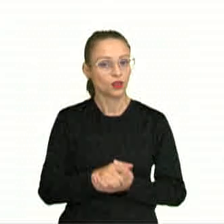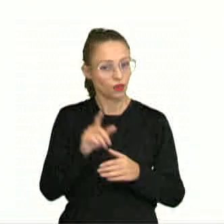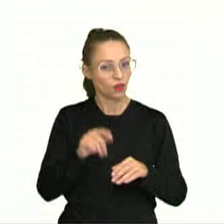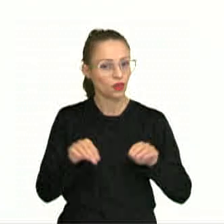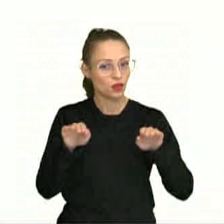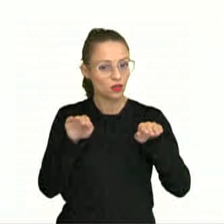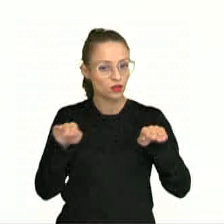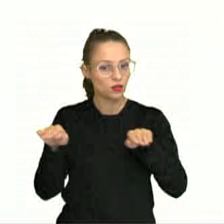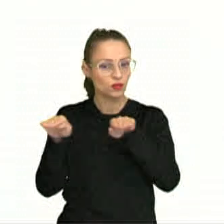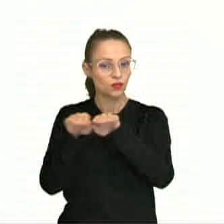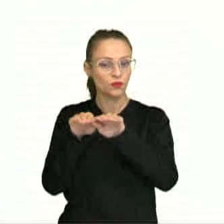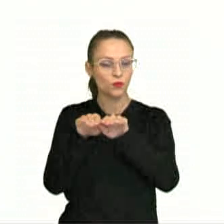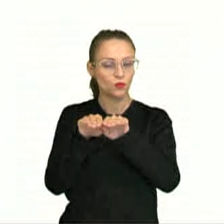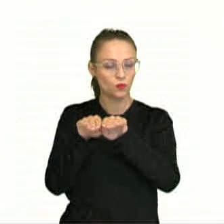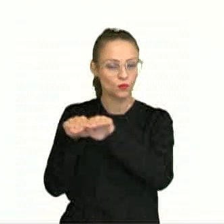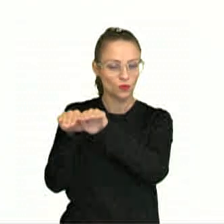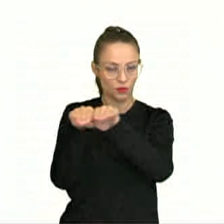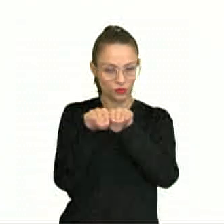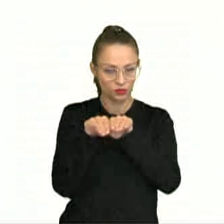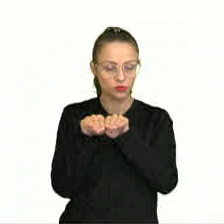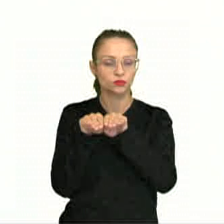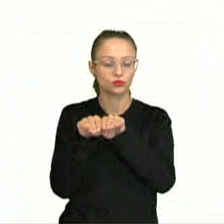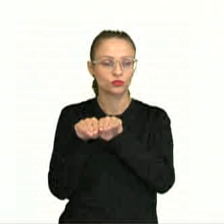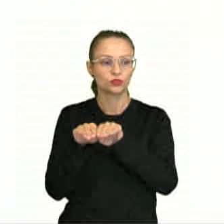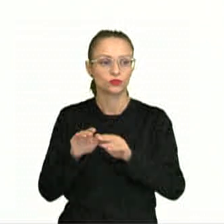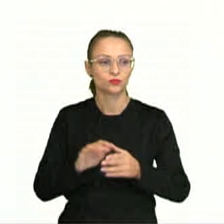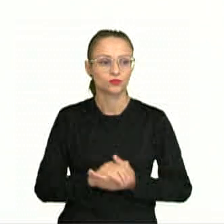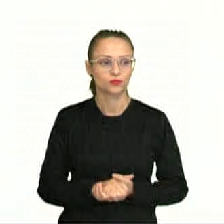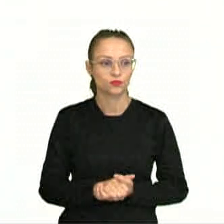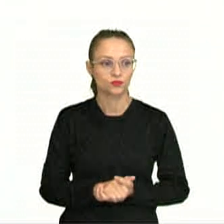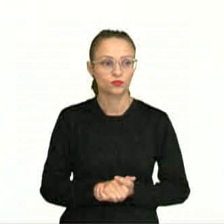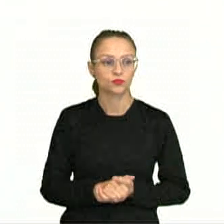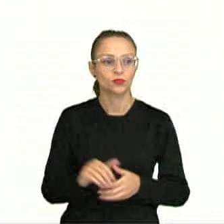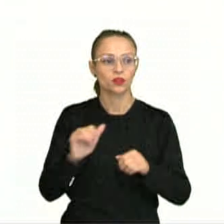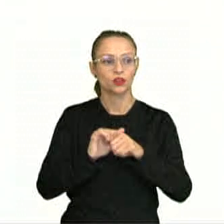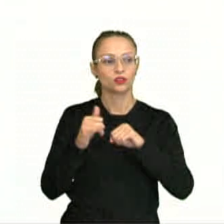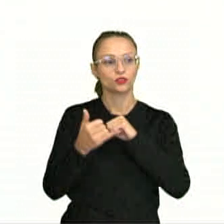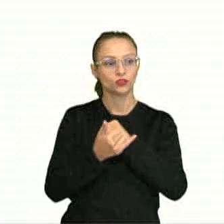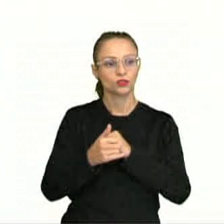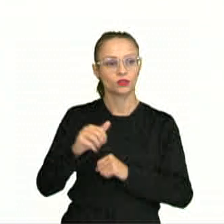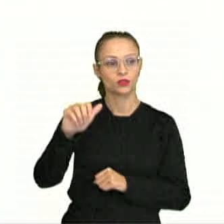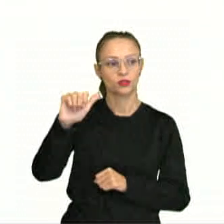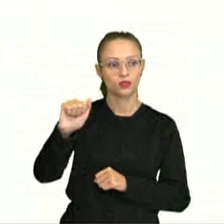igualdade. Es tan. E eu usei o adjetivo